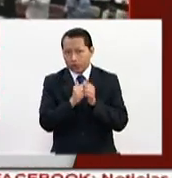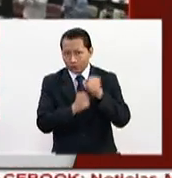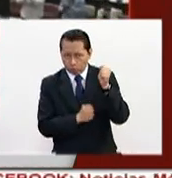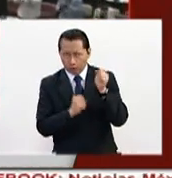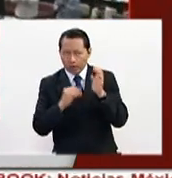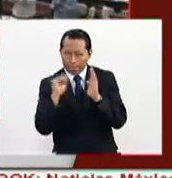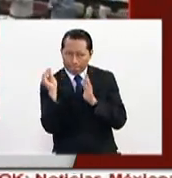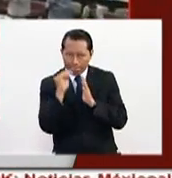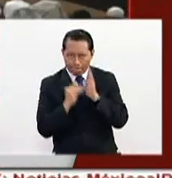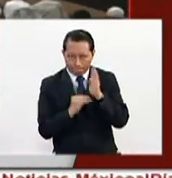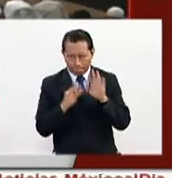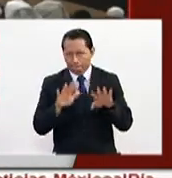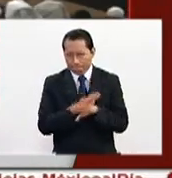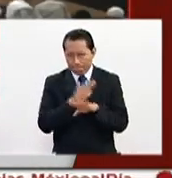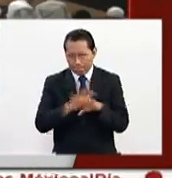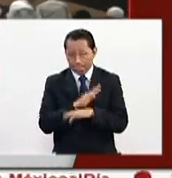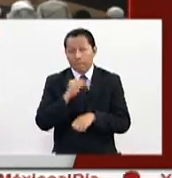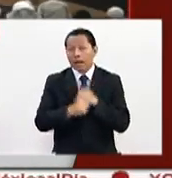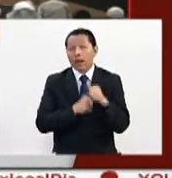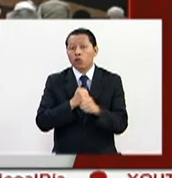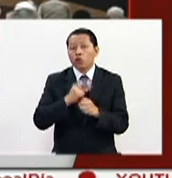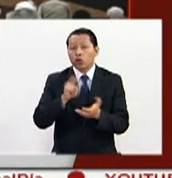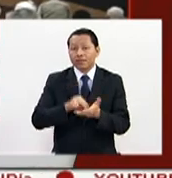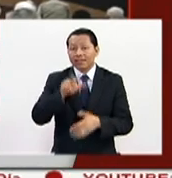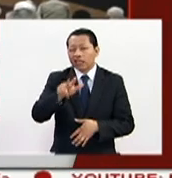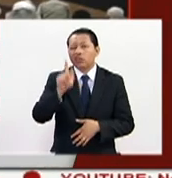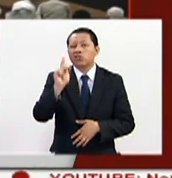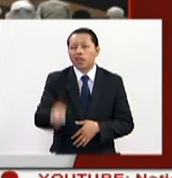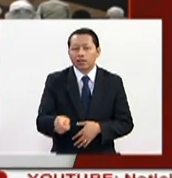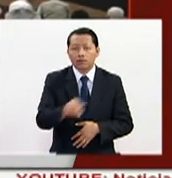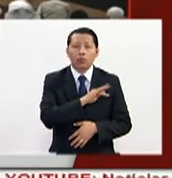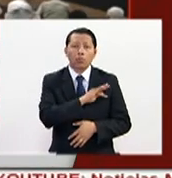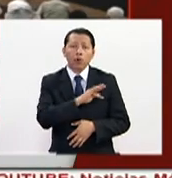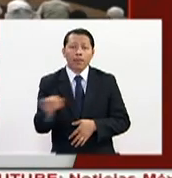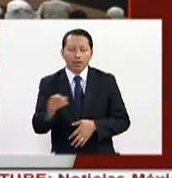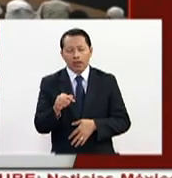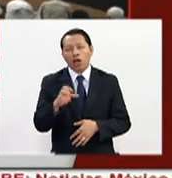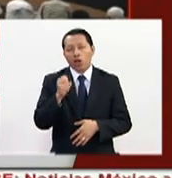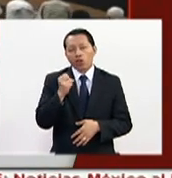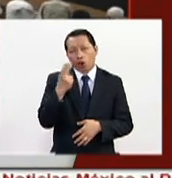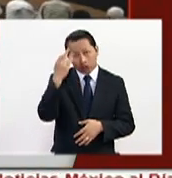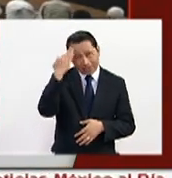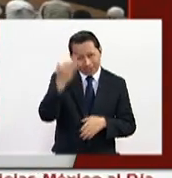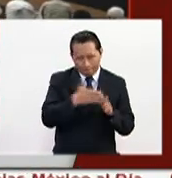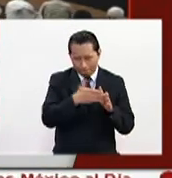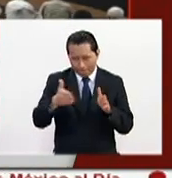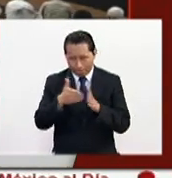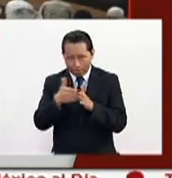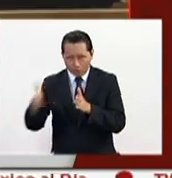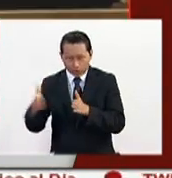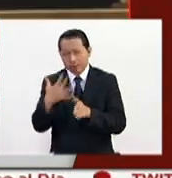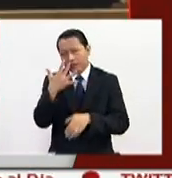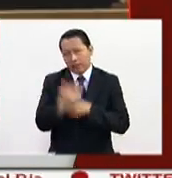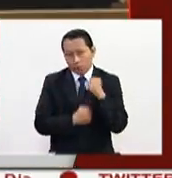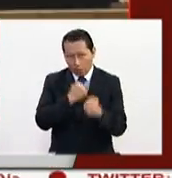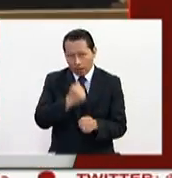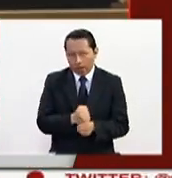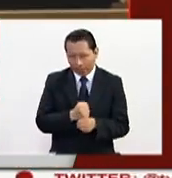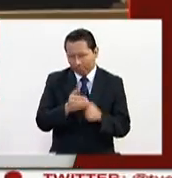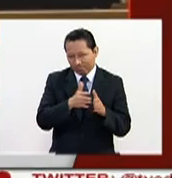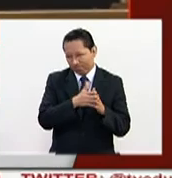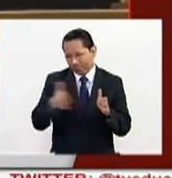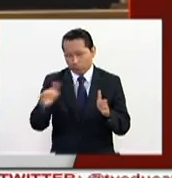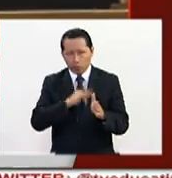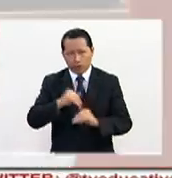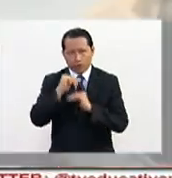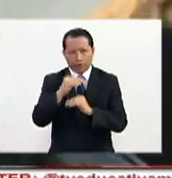que a partir del año 2018 se hicieran únicamente 12 periodos presidenciales de 5 años cada uno, en un máximo de 10 años